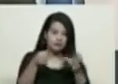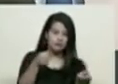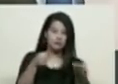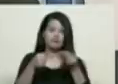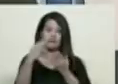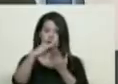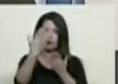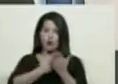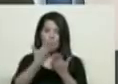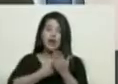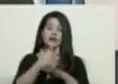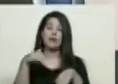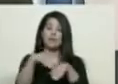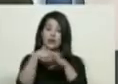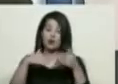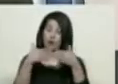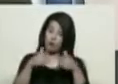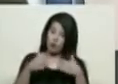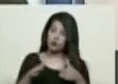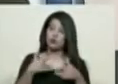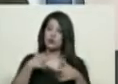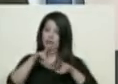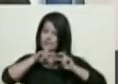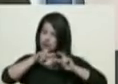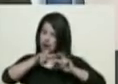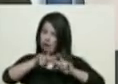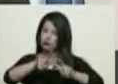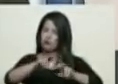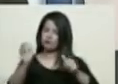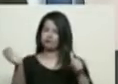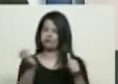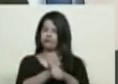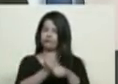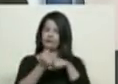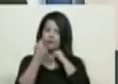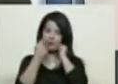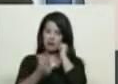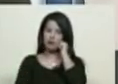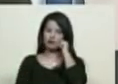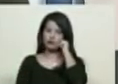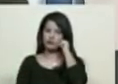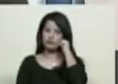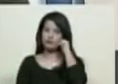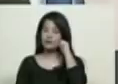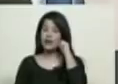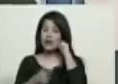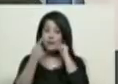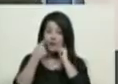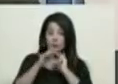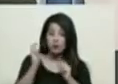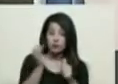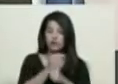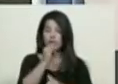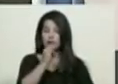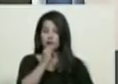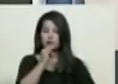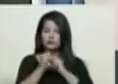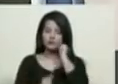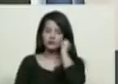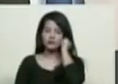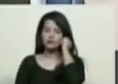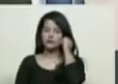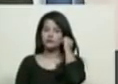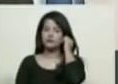con los fiscales indagando y apareció esta declaración está declaración o está